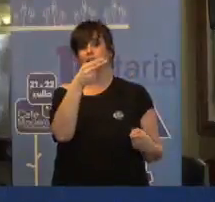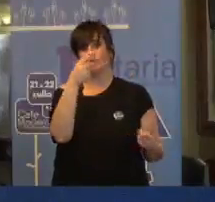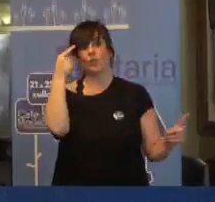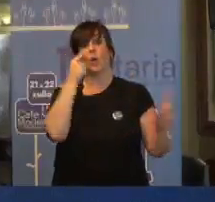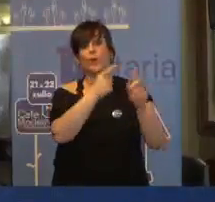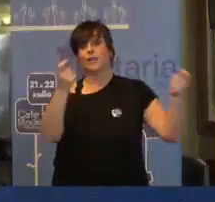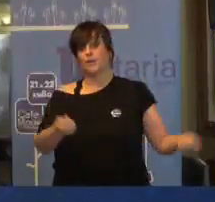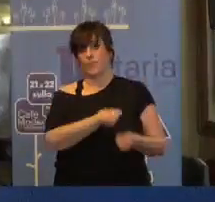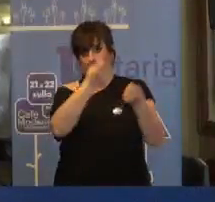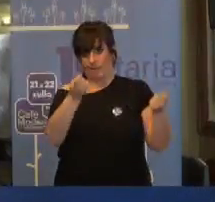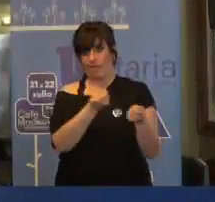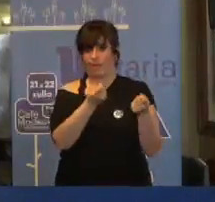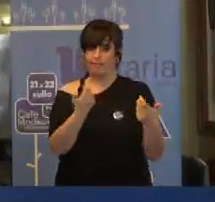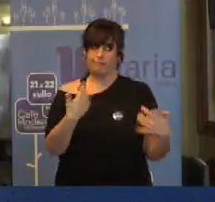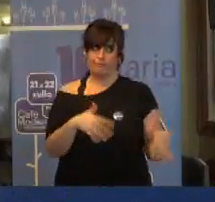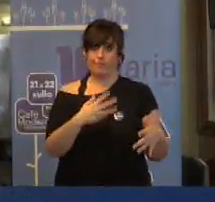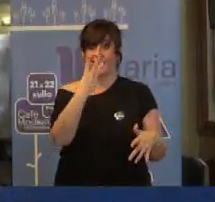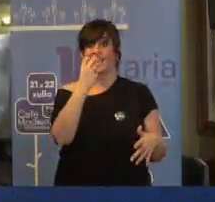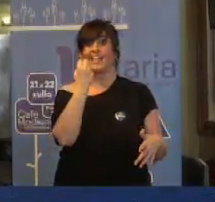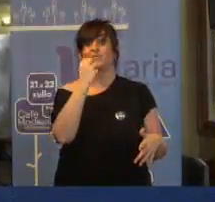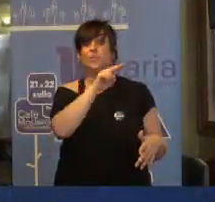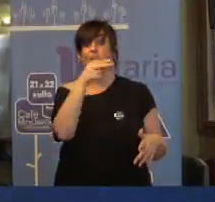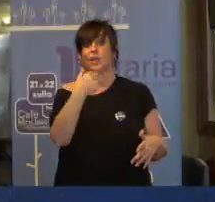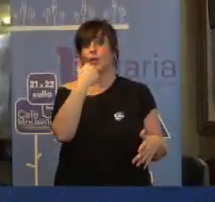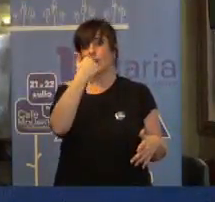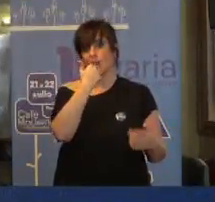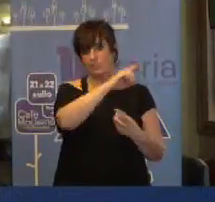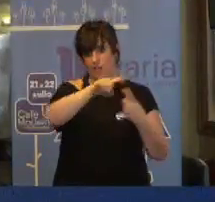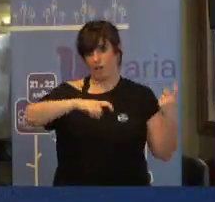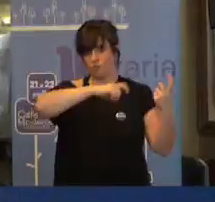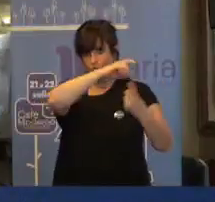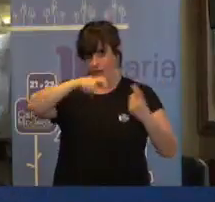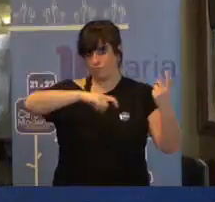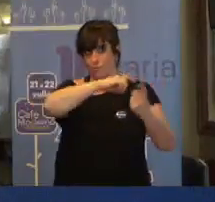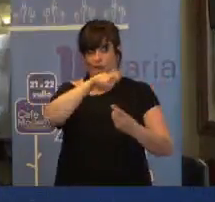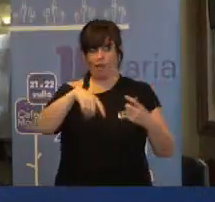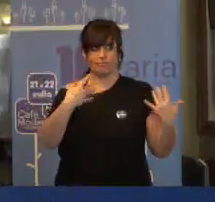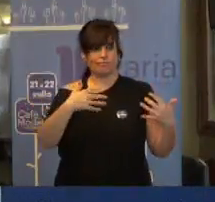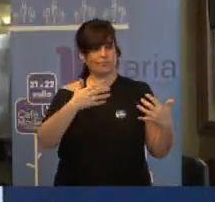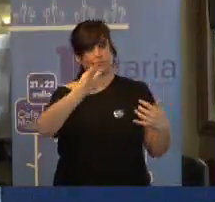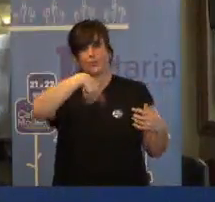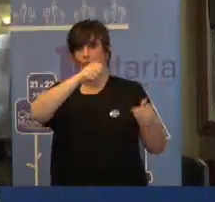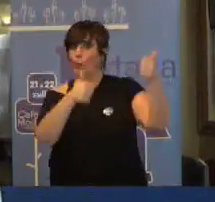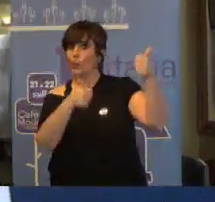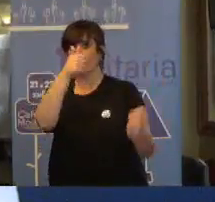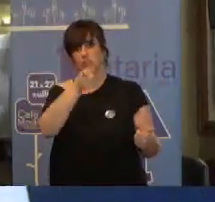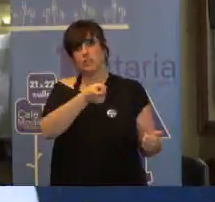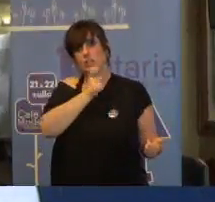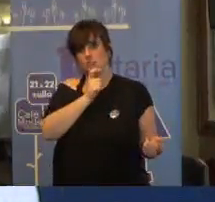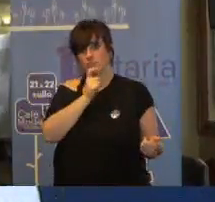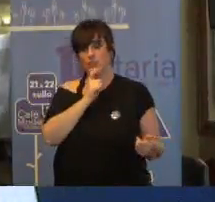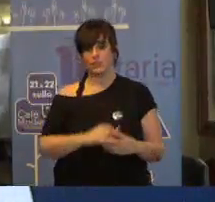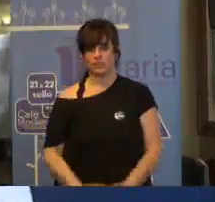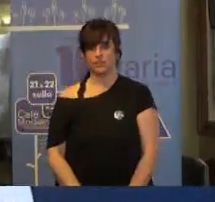en prensa, en propaganda, de case 3 millóns de euros ao ano. Polo tanto, temos moi complicado, en moitas